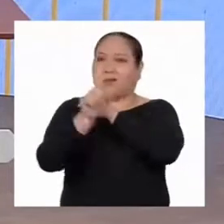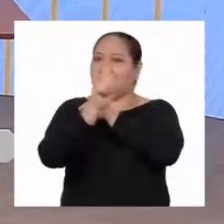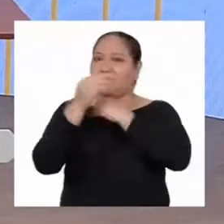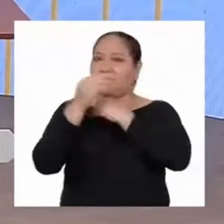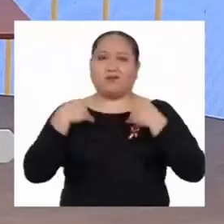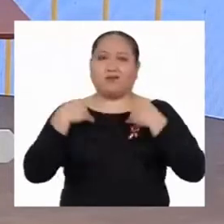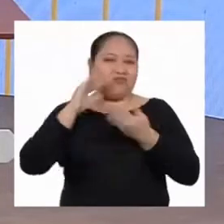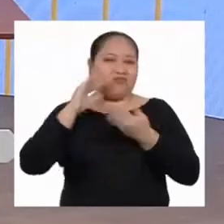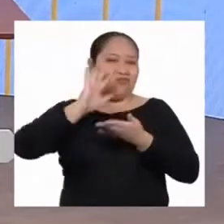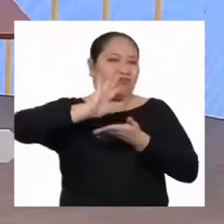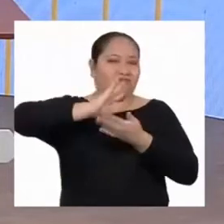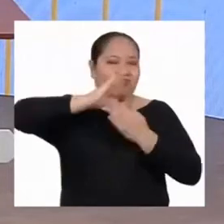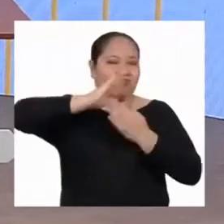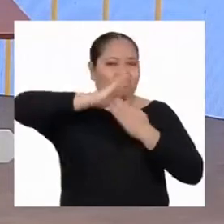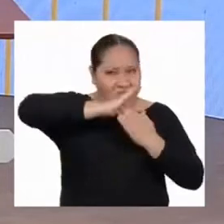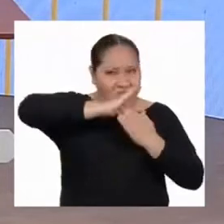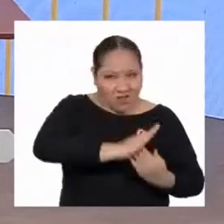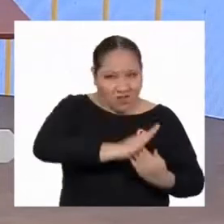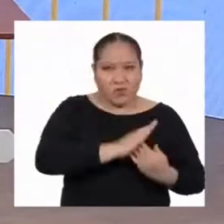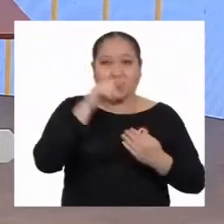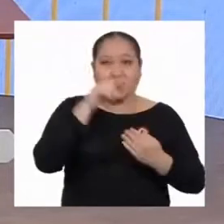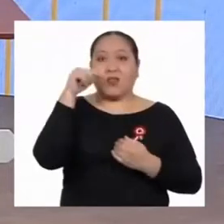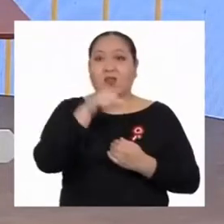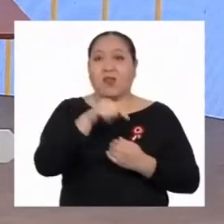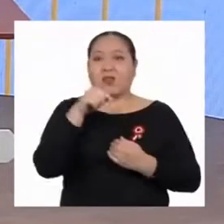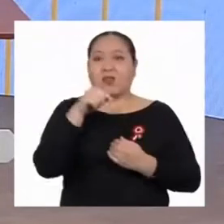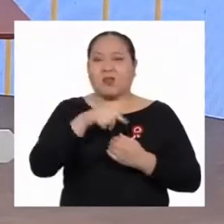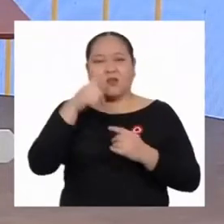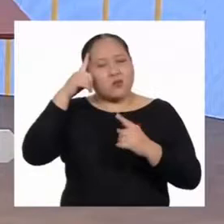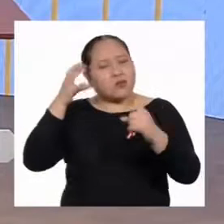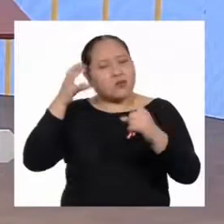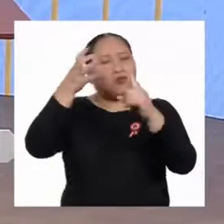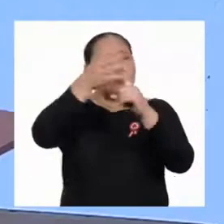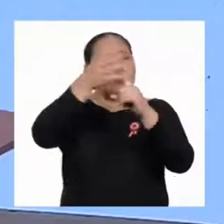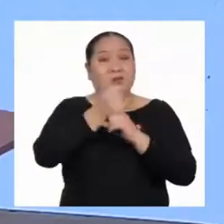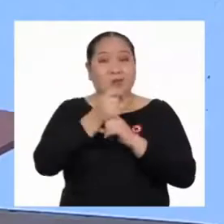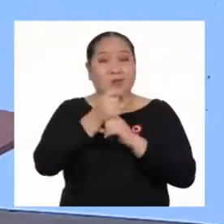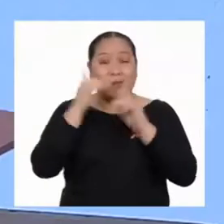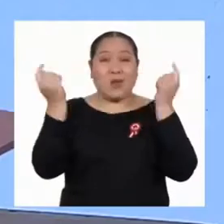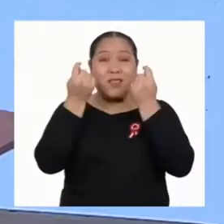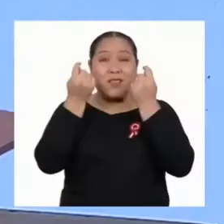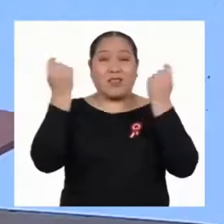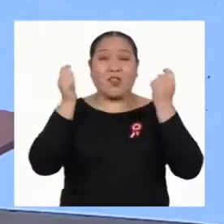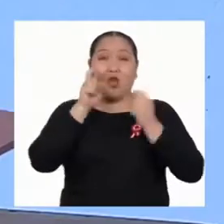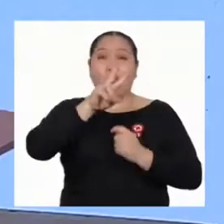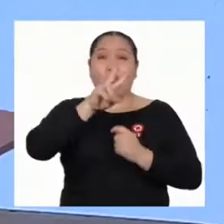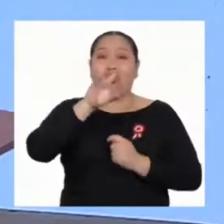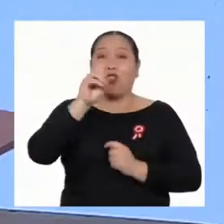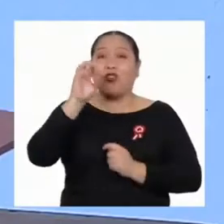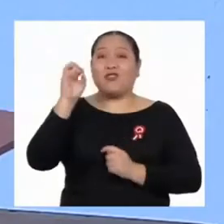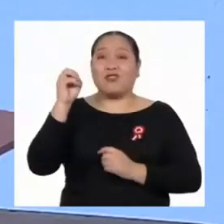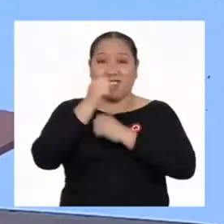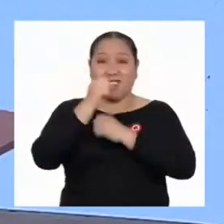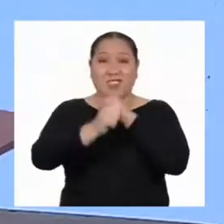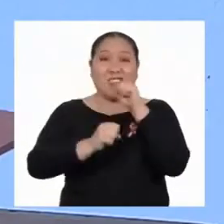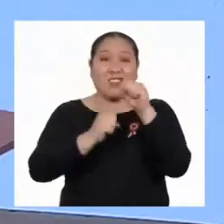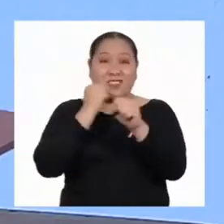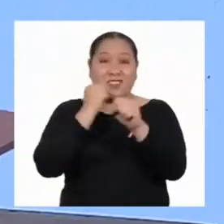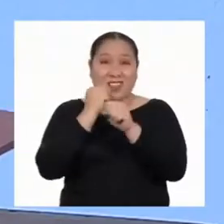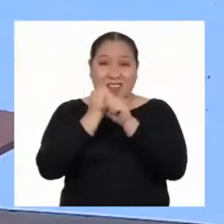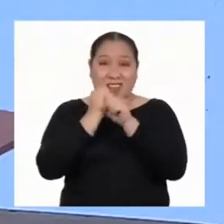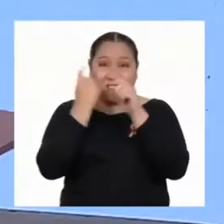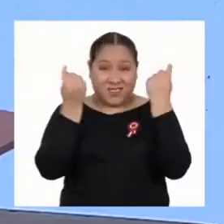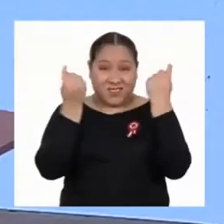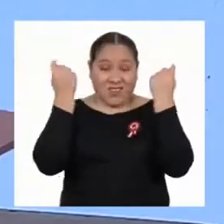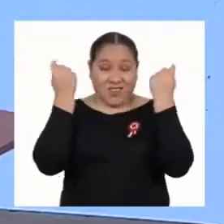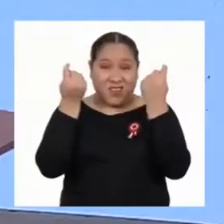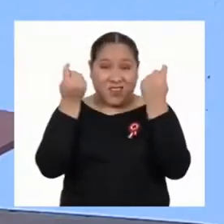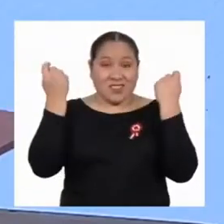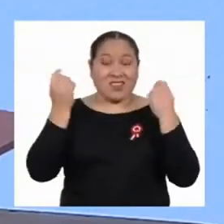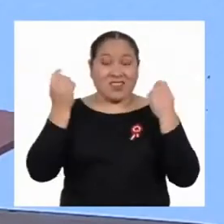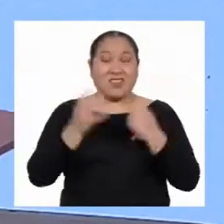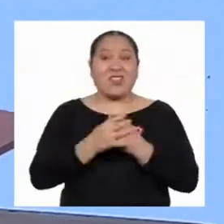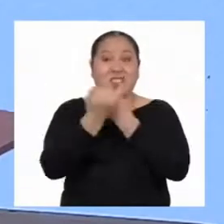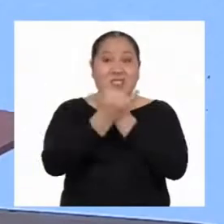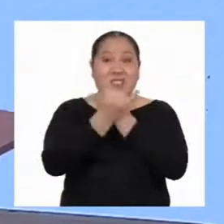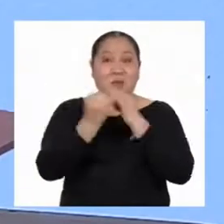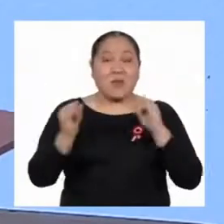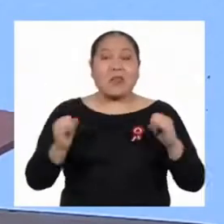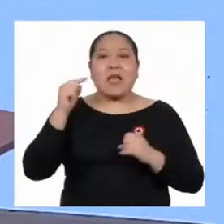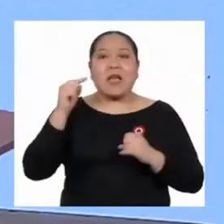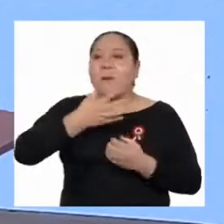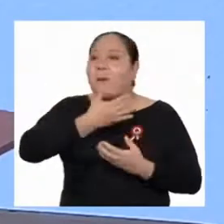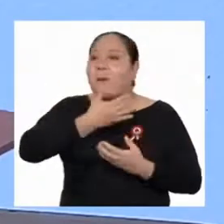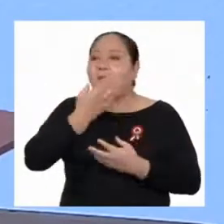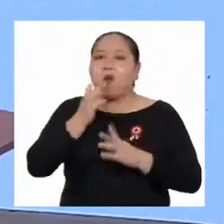que sea nuestro gran reto para el bicentenario. Creo que el mejor regalo que le podemos hacer a nuestro país